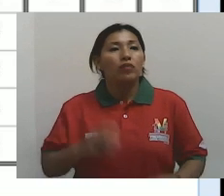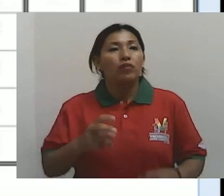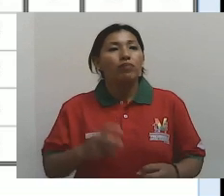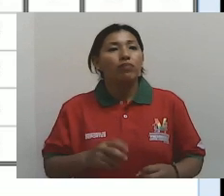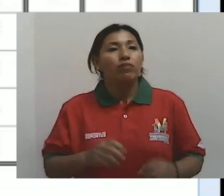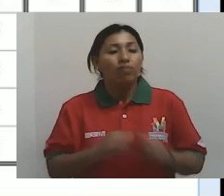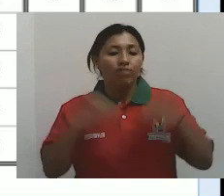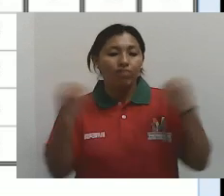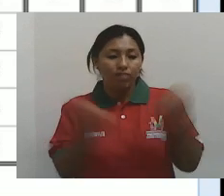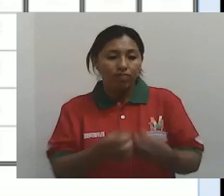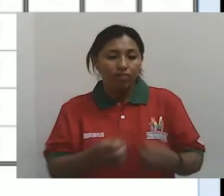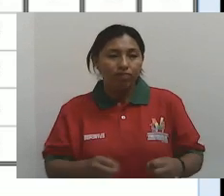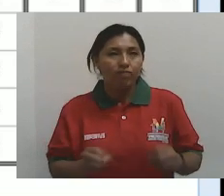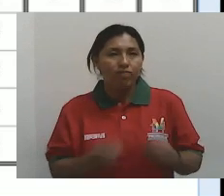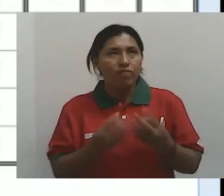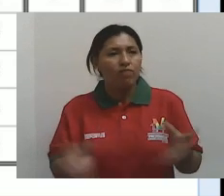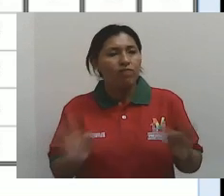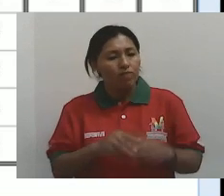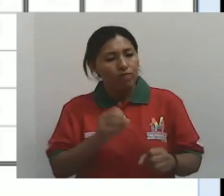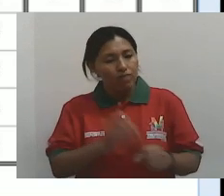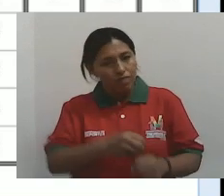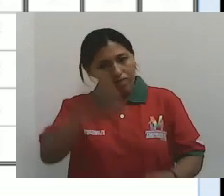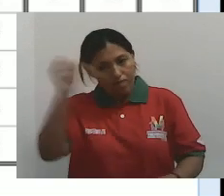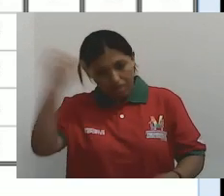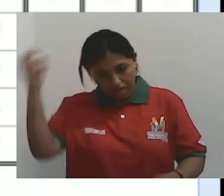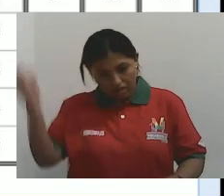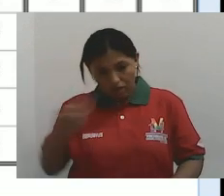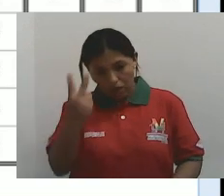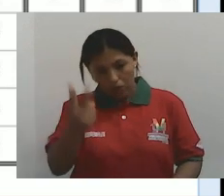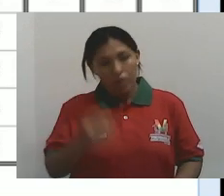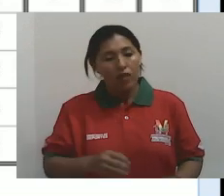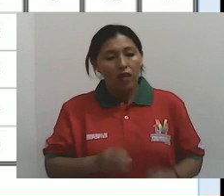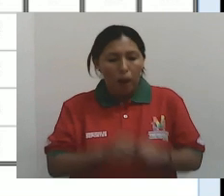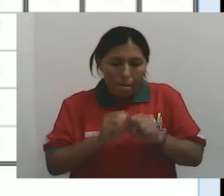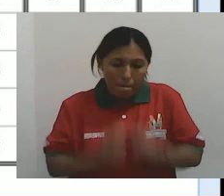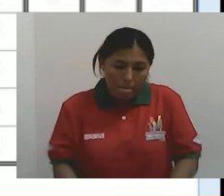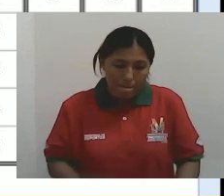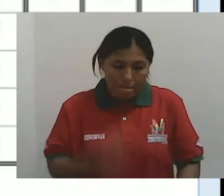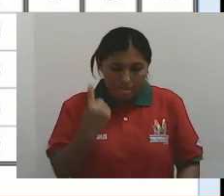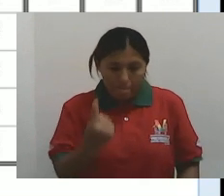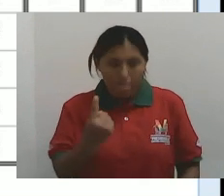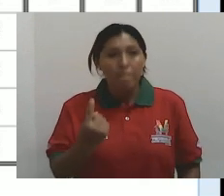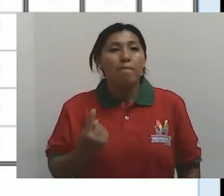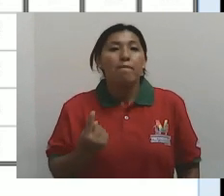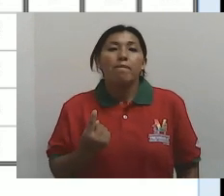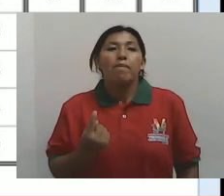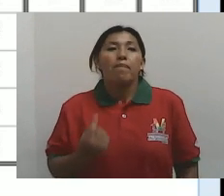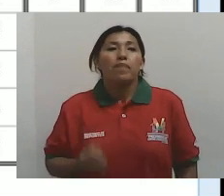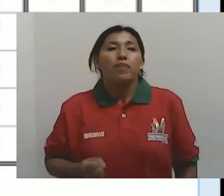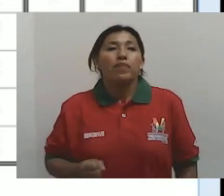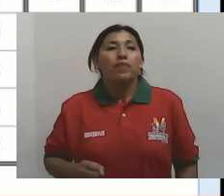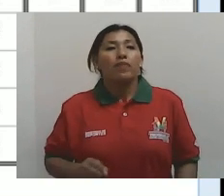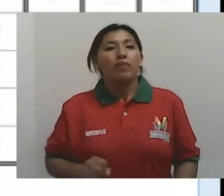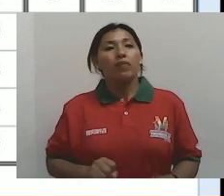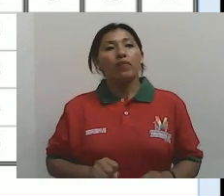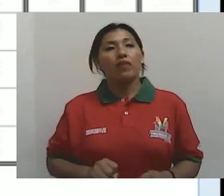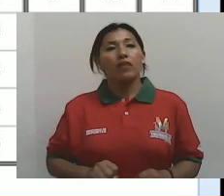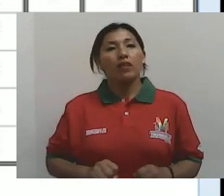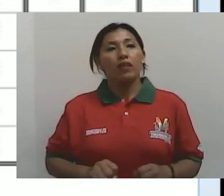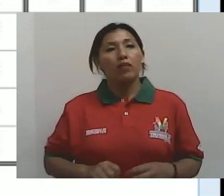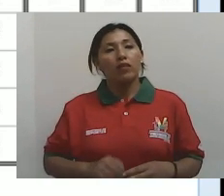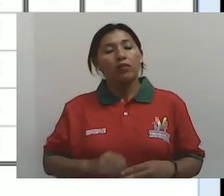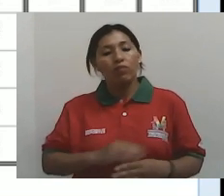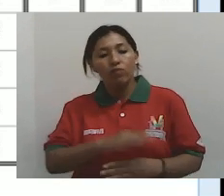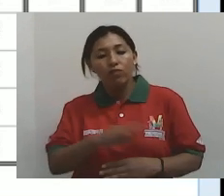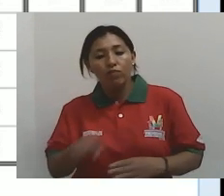¿Cuántos puntos le voy a dar? 2. Y al perdedor 1. Voy a hacer la puntuación de todas las pruebas